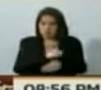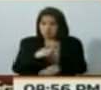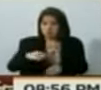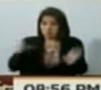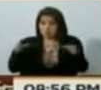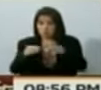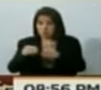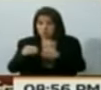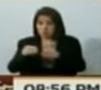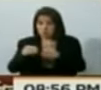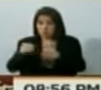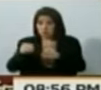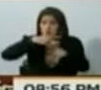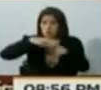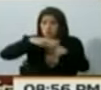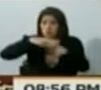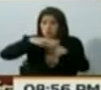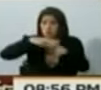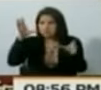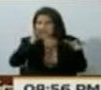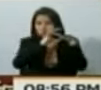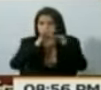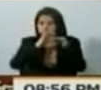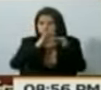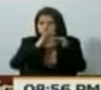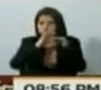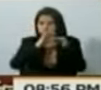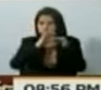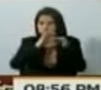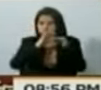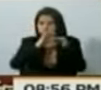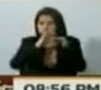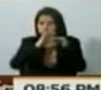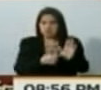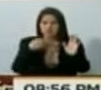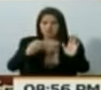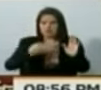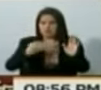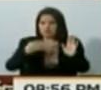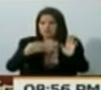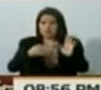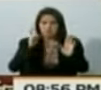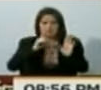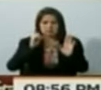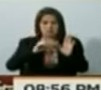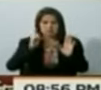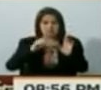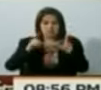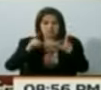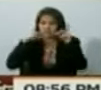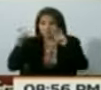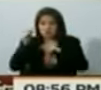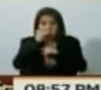y presidentes de países aliados. En esos encuentros se muestran evidencias falsas, videos, fotografías y